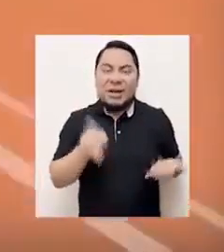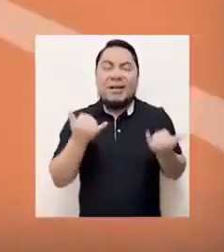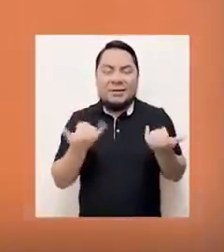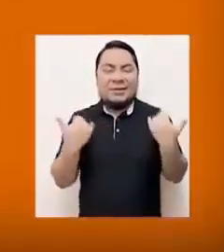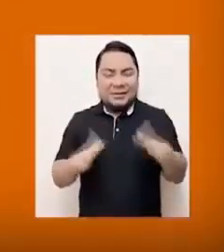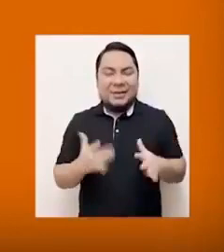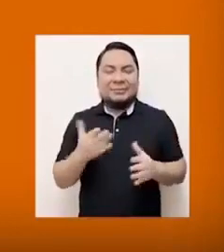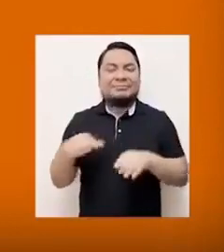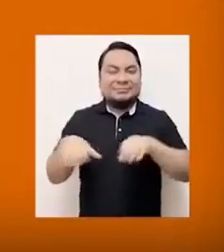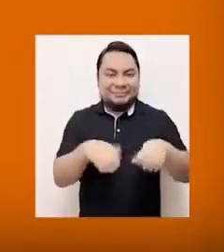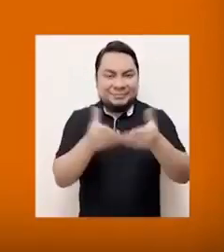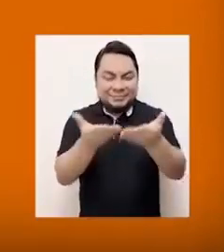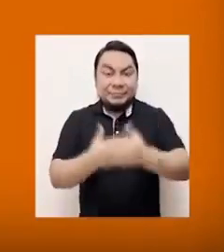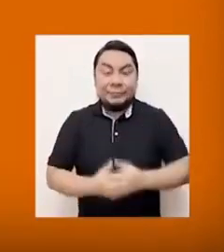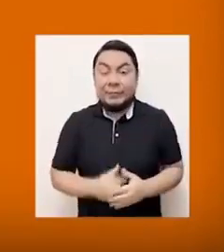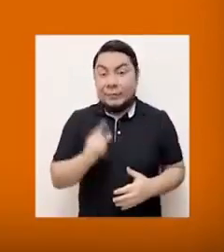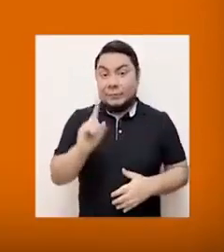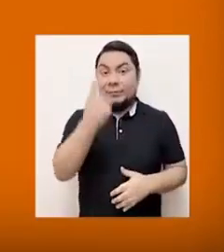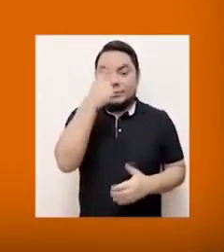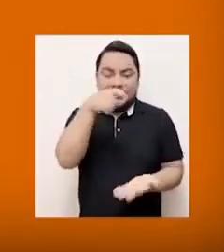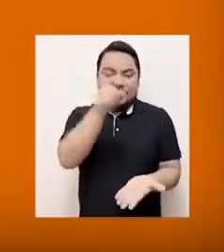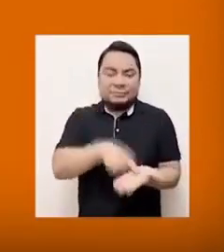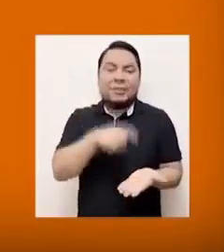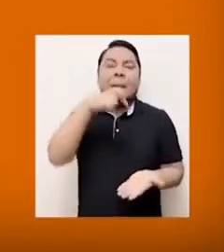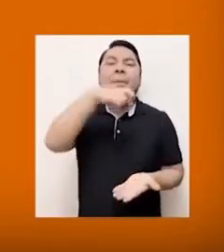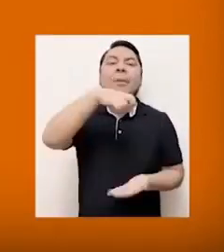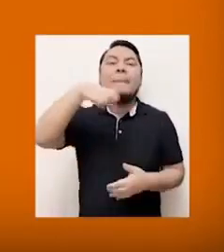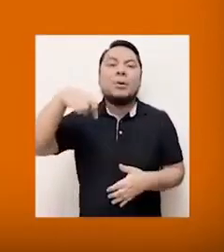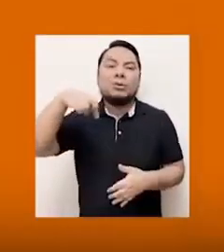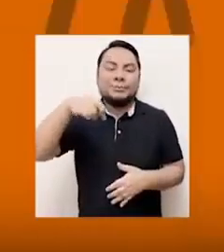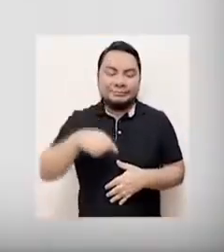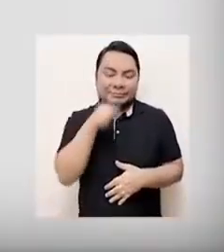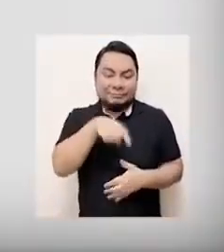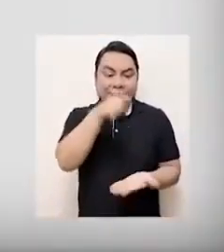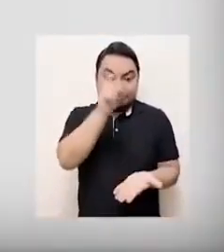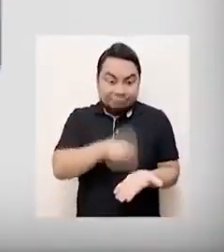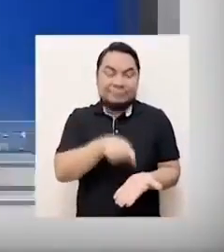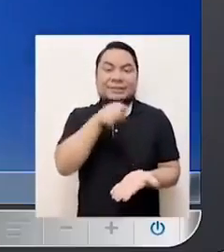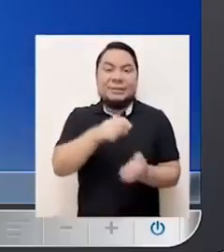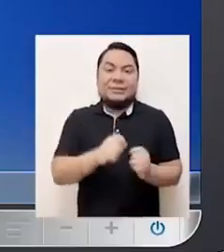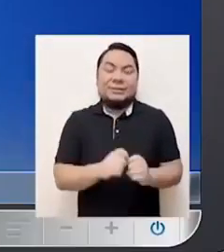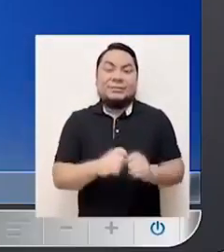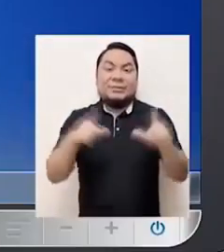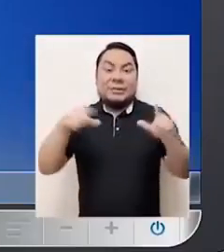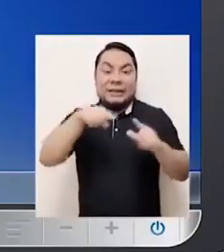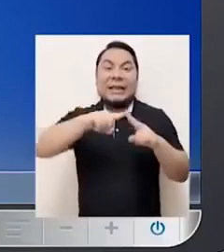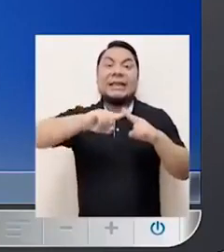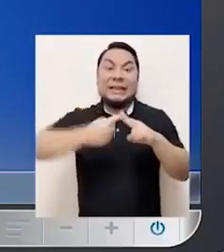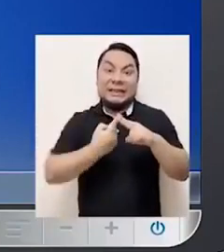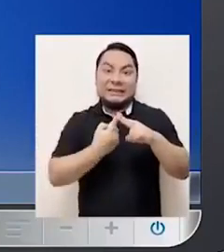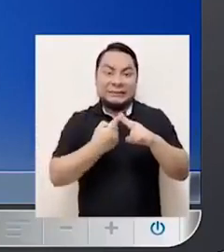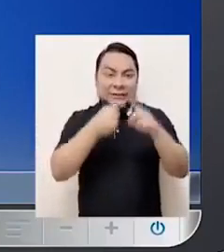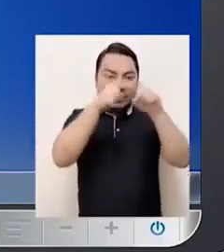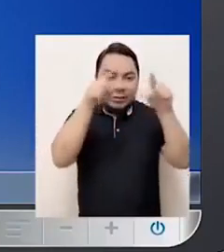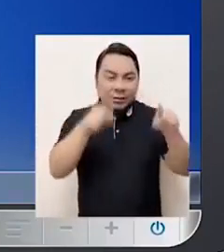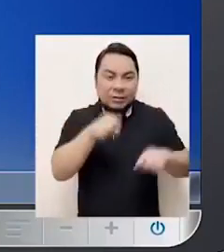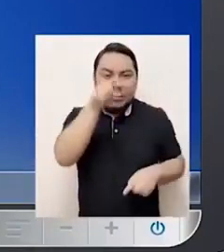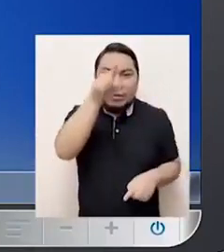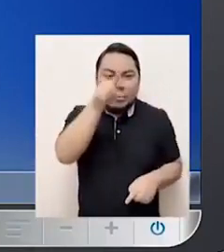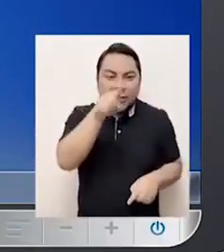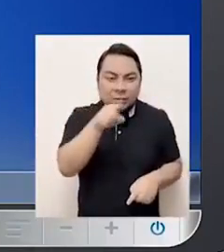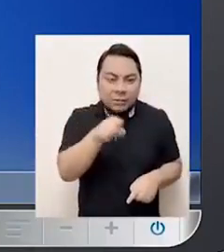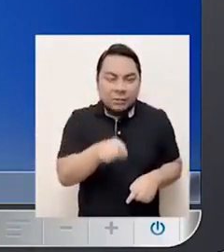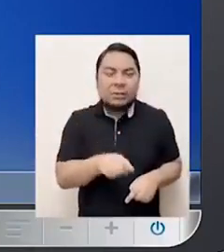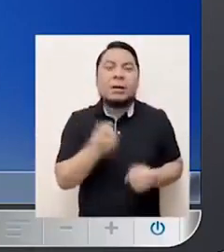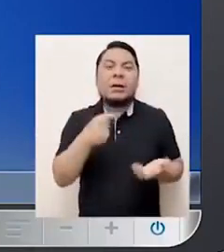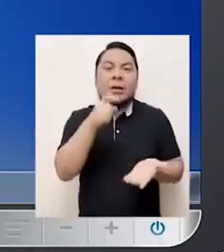manos a la obra primero abre un documento de powerpoint haga clic sobre el botón inicio luego busque